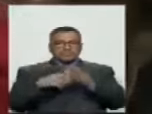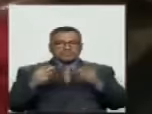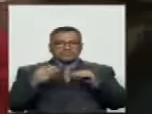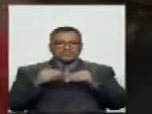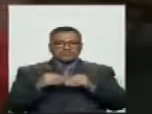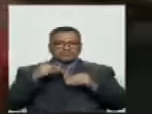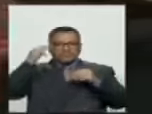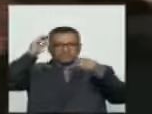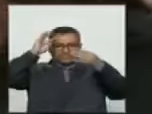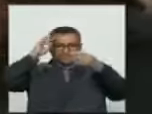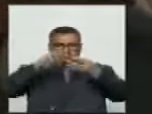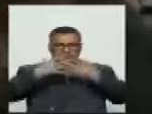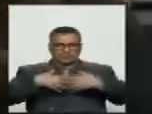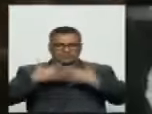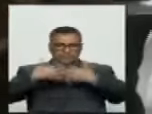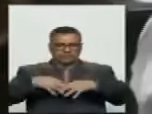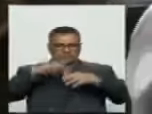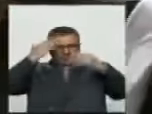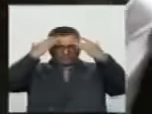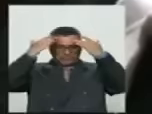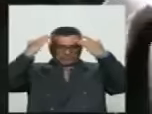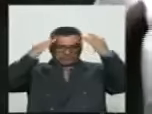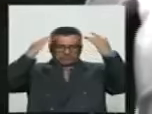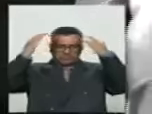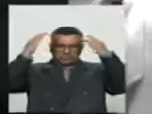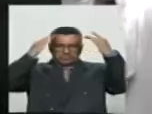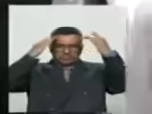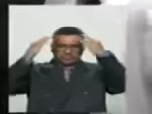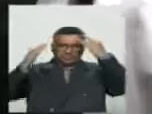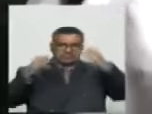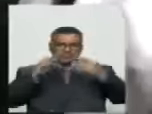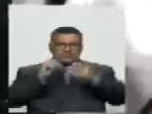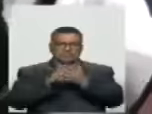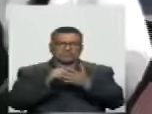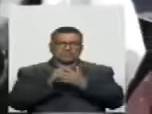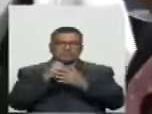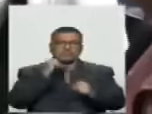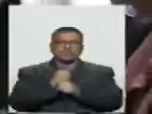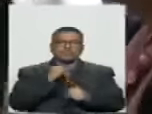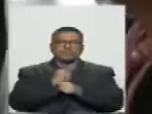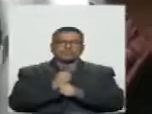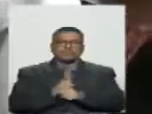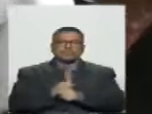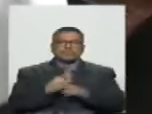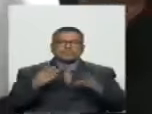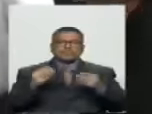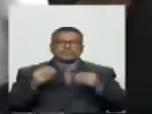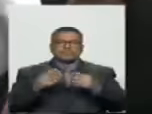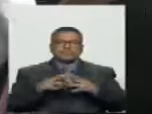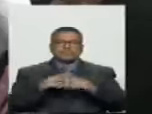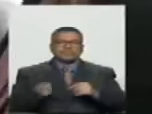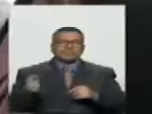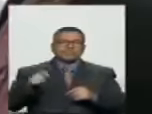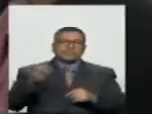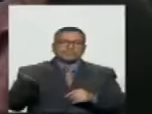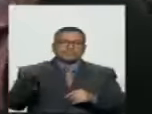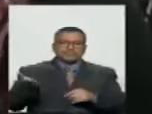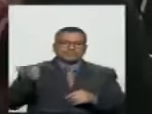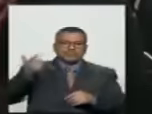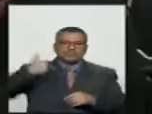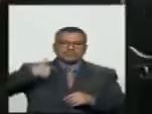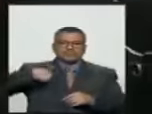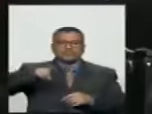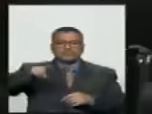de neuronas o de áreas del cerebro que estén involucradas en una determinada función, tanta más importancia tendrá